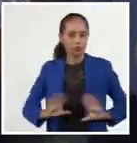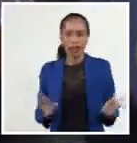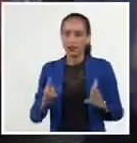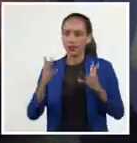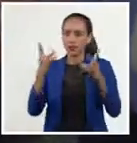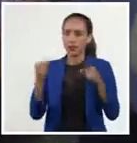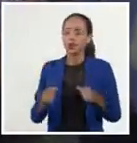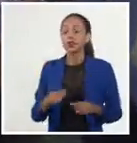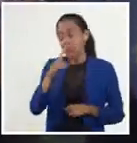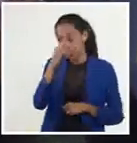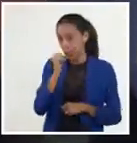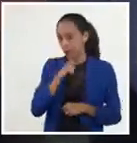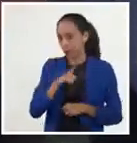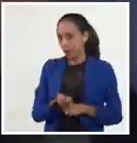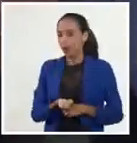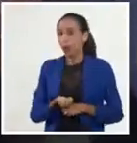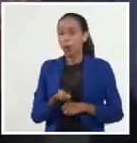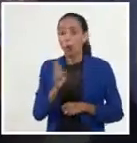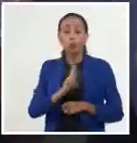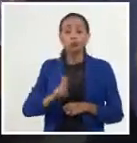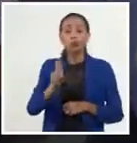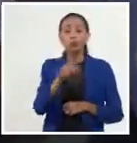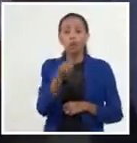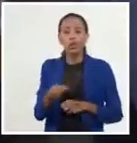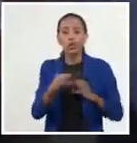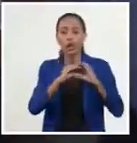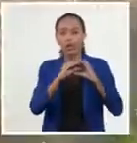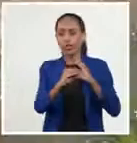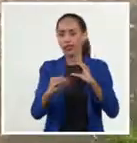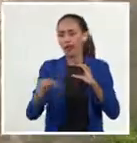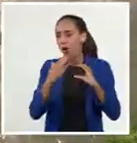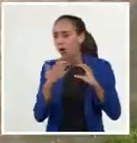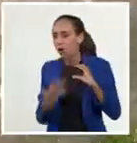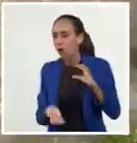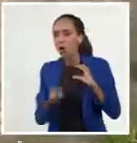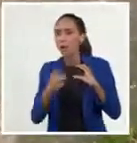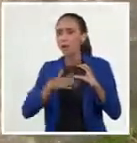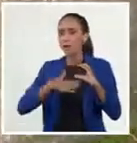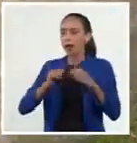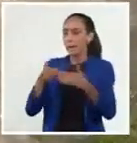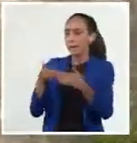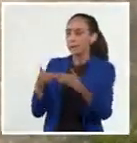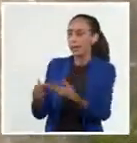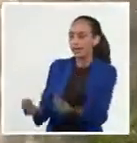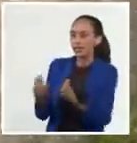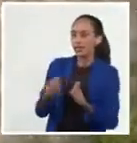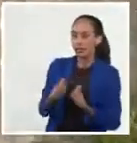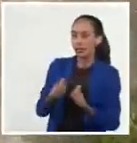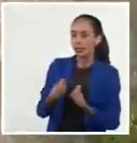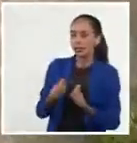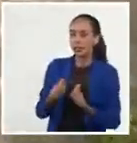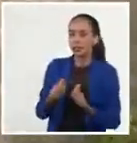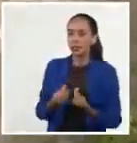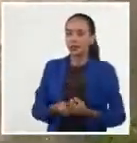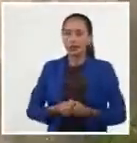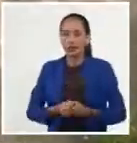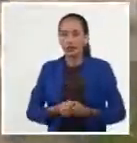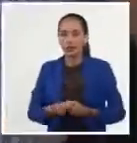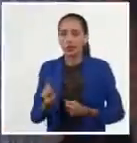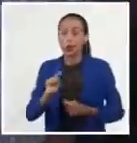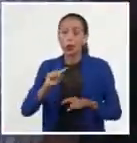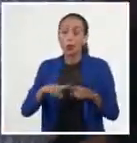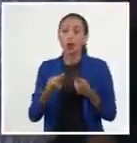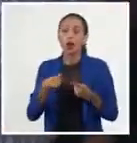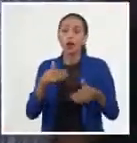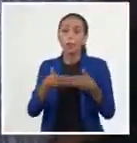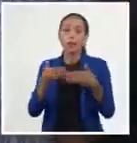pero por ejemplo, para repartir utilidades no están condicionados a que la empresa... Eso es lo que yo no estoy de acuerdo. Entonces la empresa se